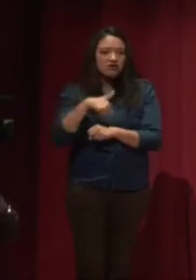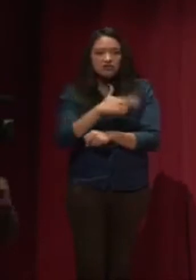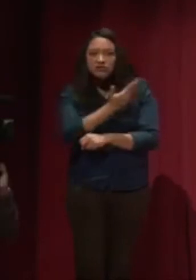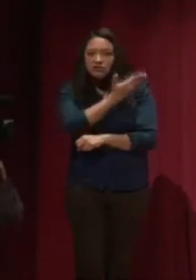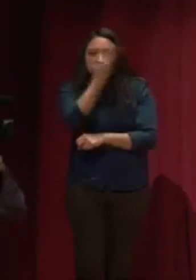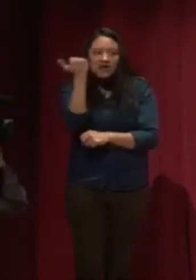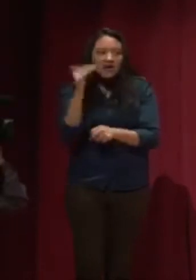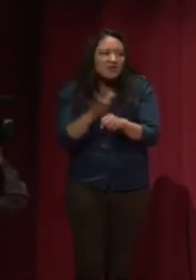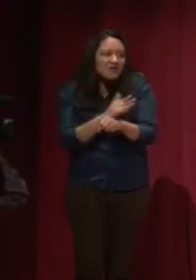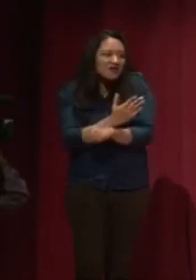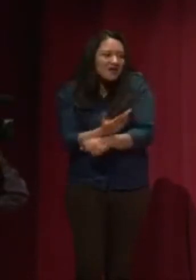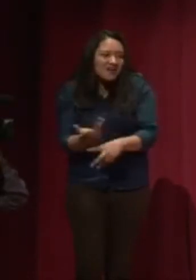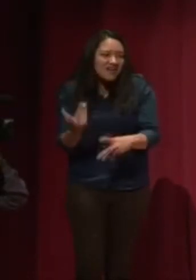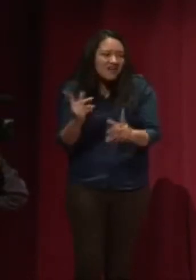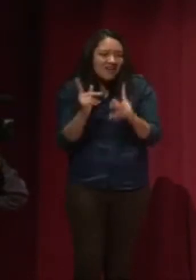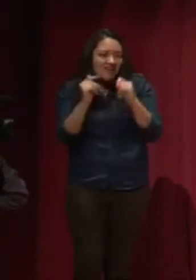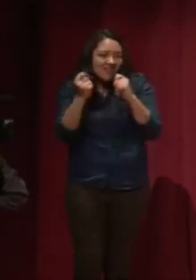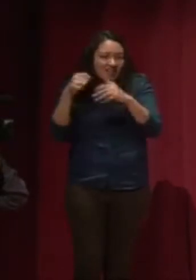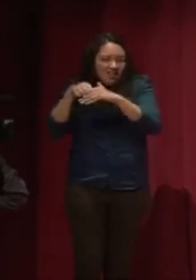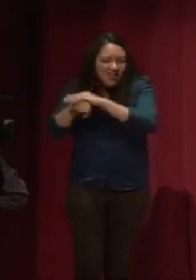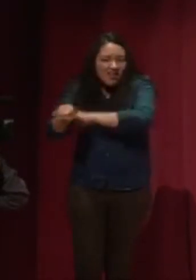qué estábamos detenidas.